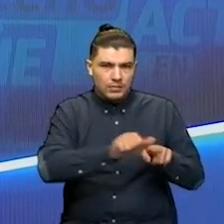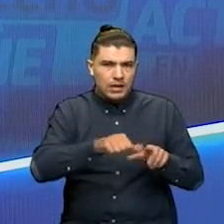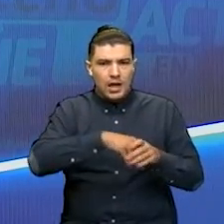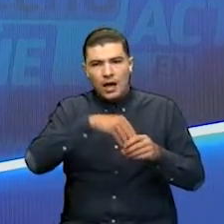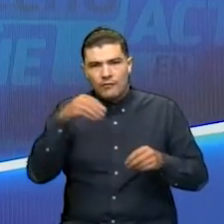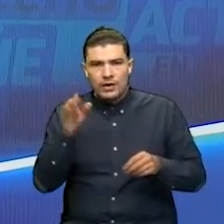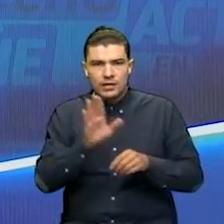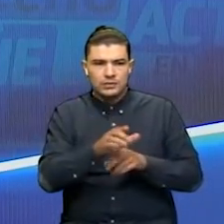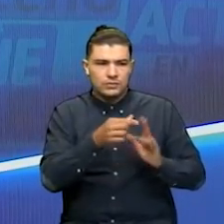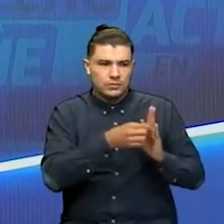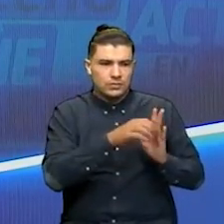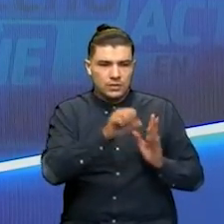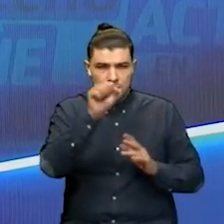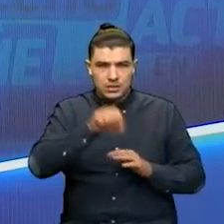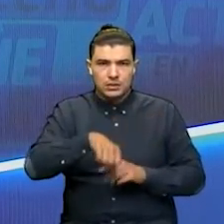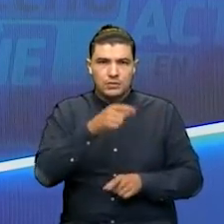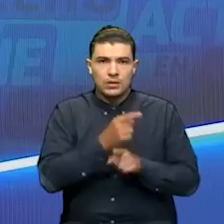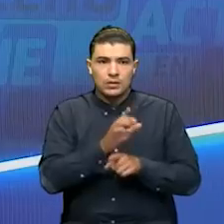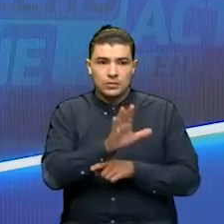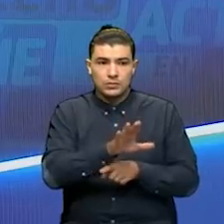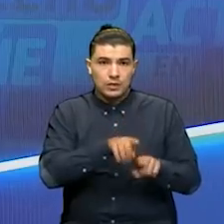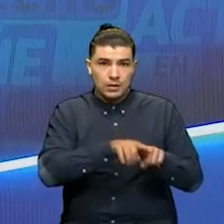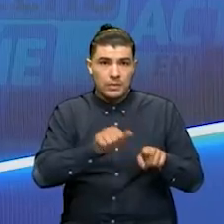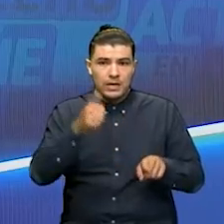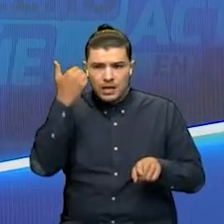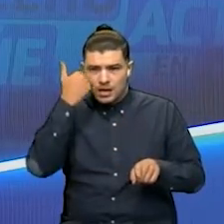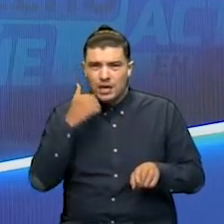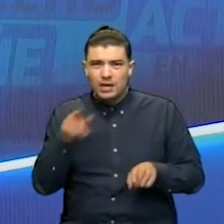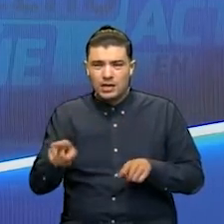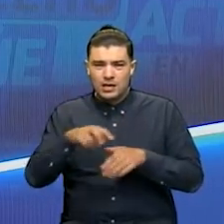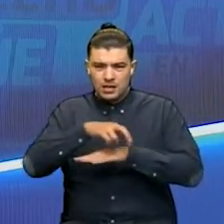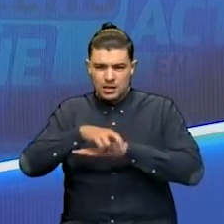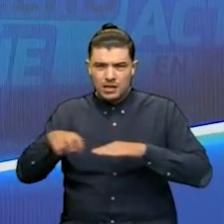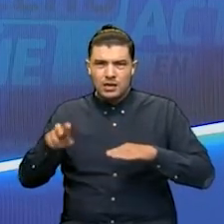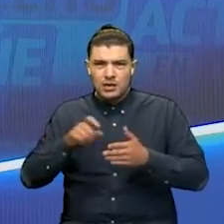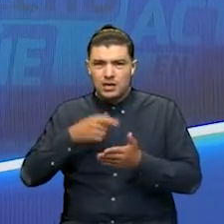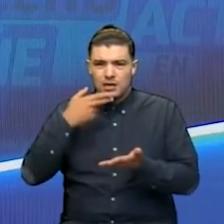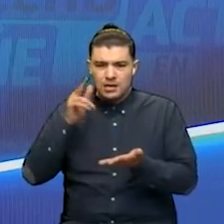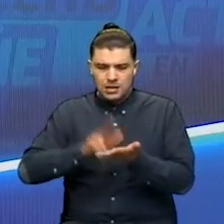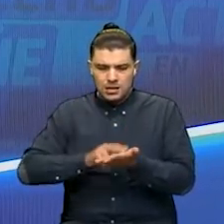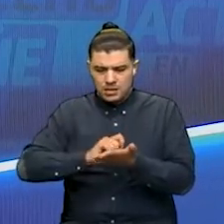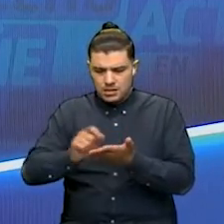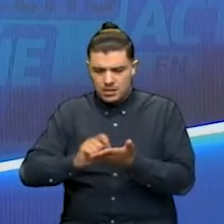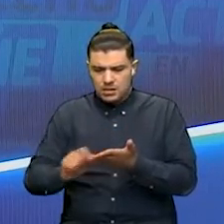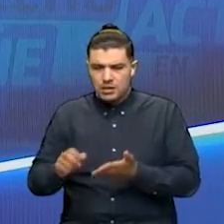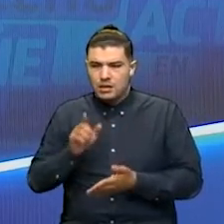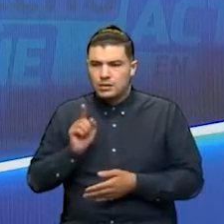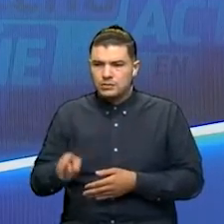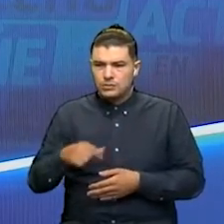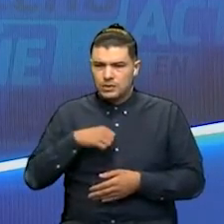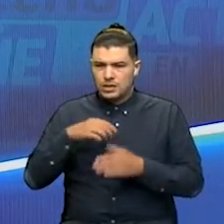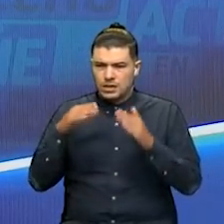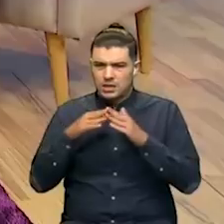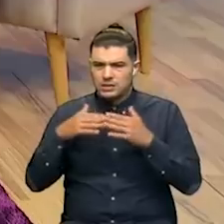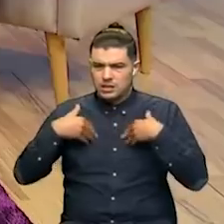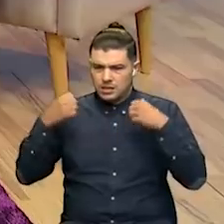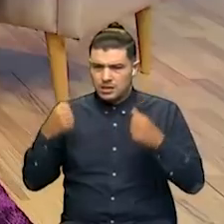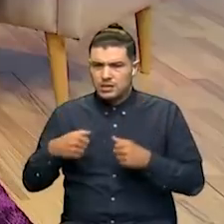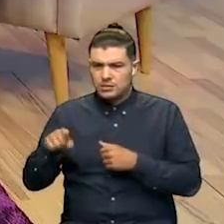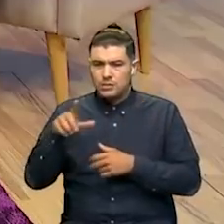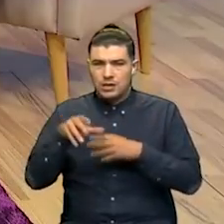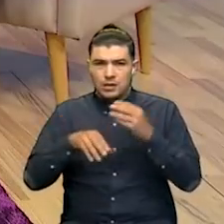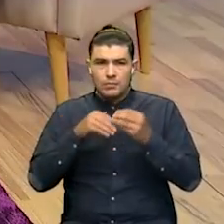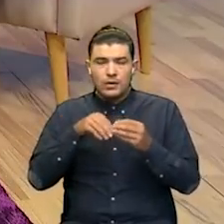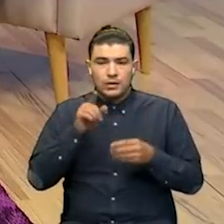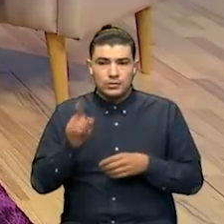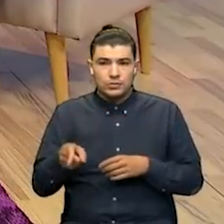del matrimonio. Uh-huh. La hermana menor se robó la escritura. ¿Qué poder tiene ella sobre esa escritura?